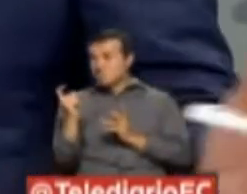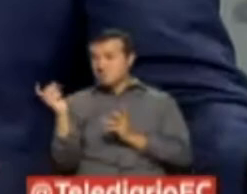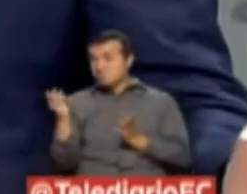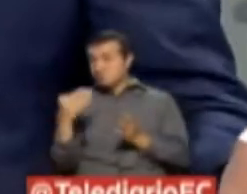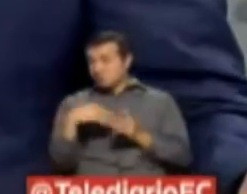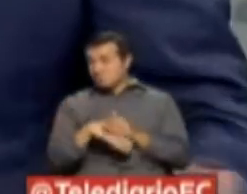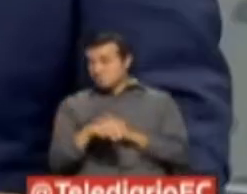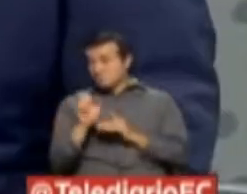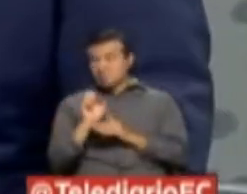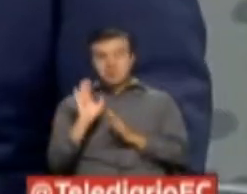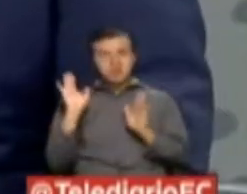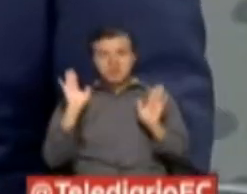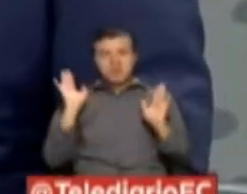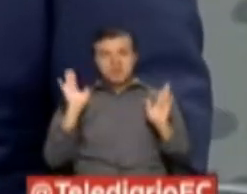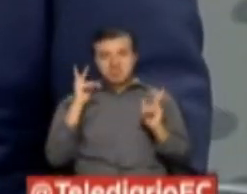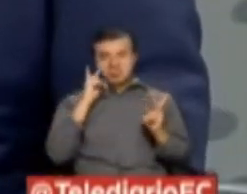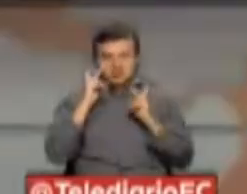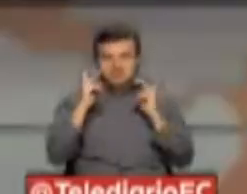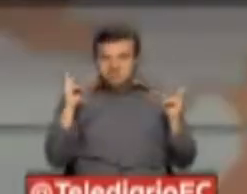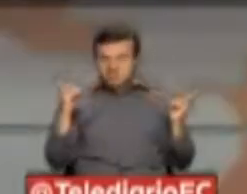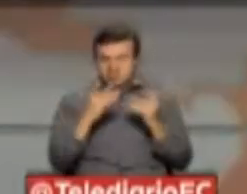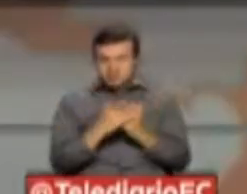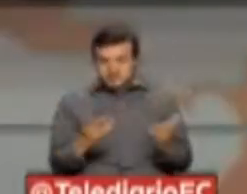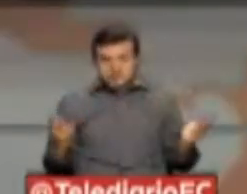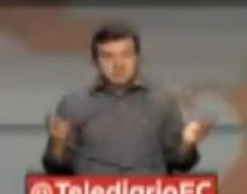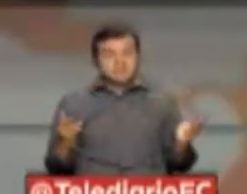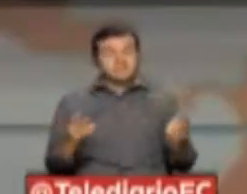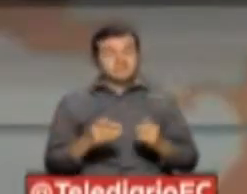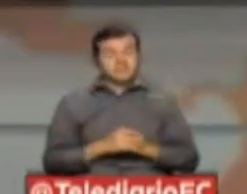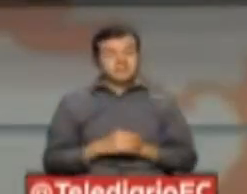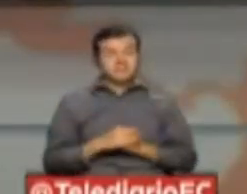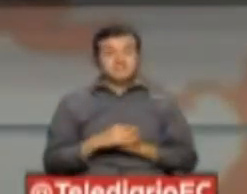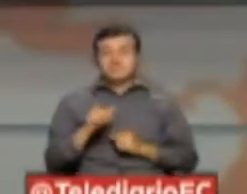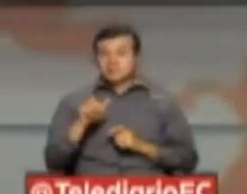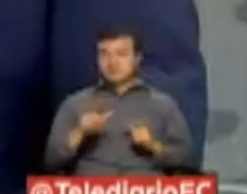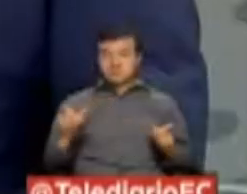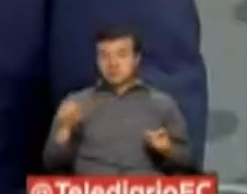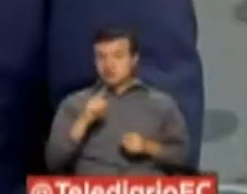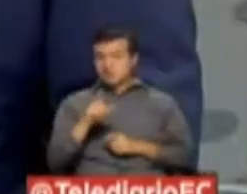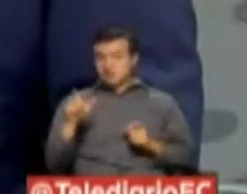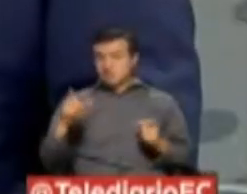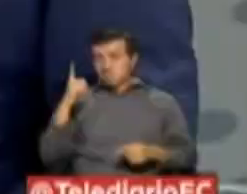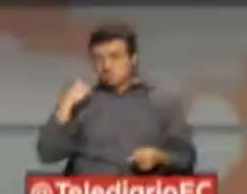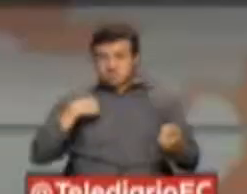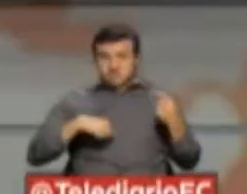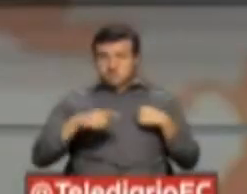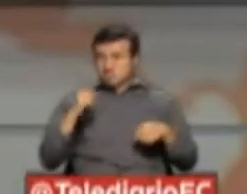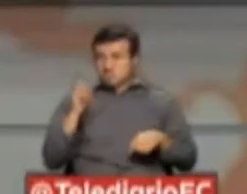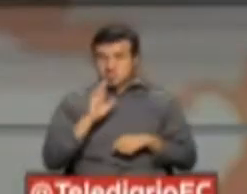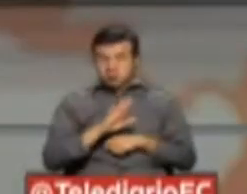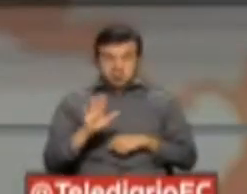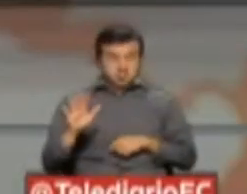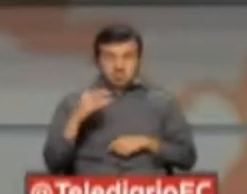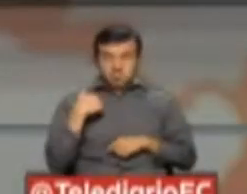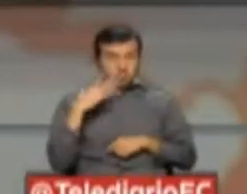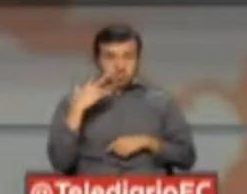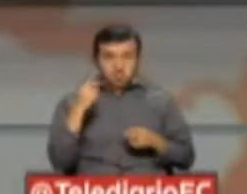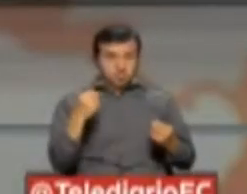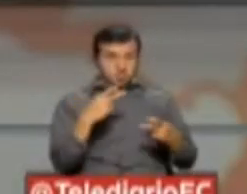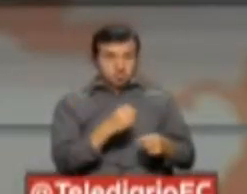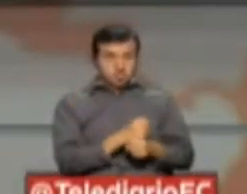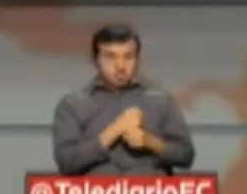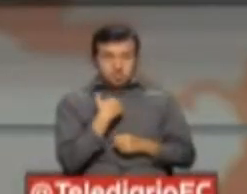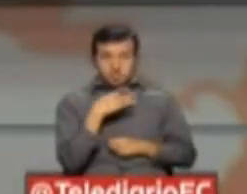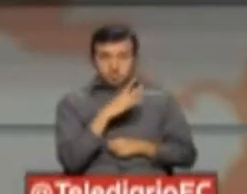y la consecuencia ya la vemos todos y muy problemas ocurrir con las víctimas de este accidente puntual si es que no si es que no